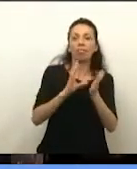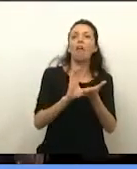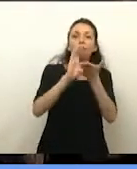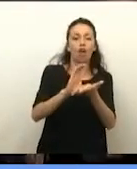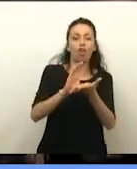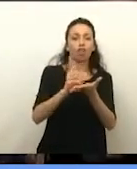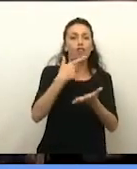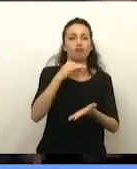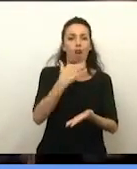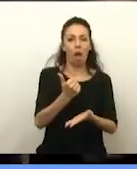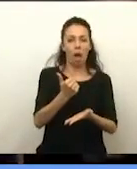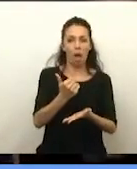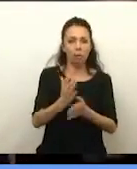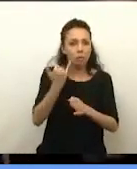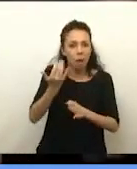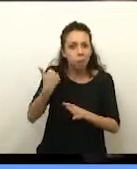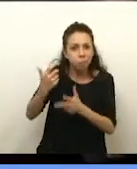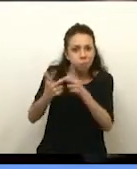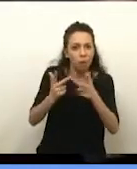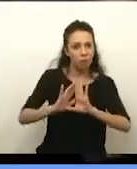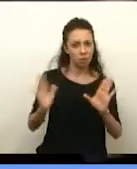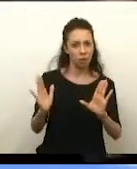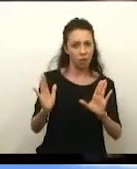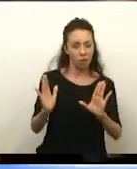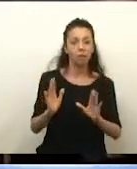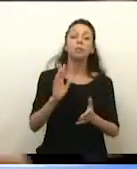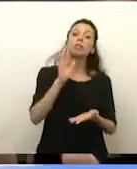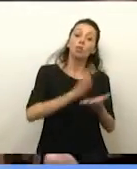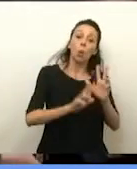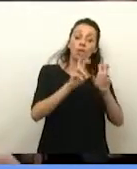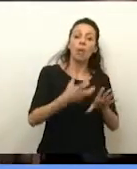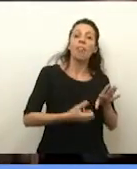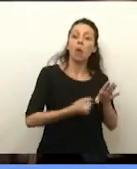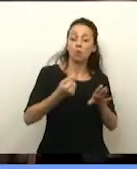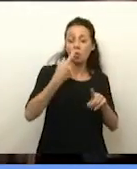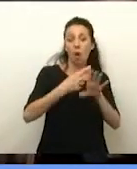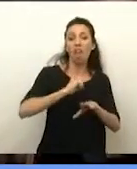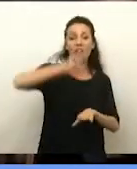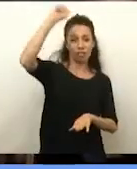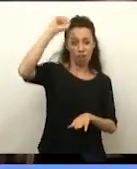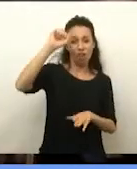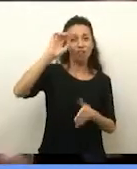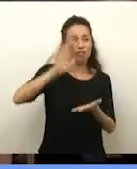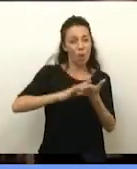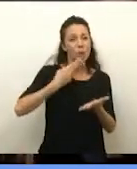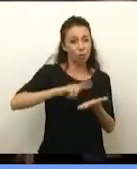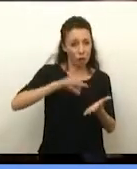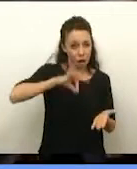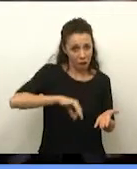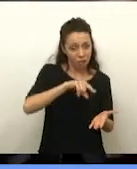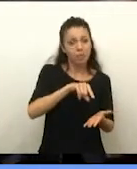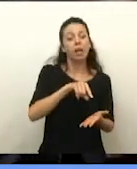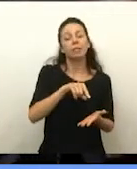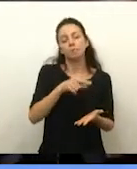en lo que tiene que ver con el ajuste por inflación del impuesto a las ganancias bueno vamos a acompañar pero este es un claro